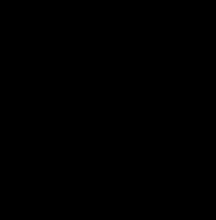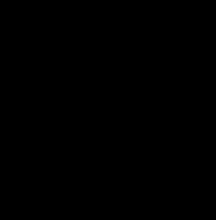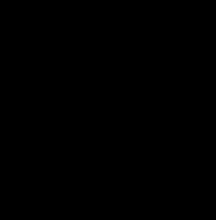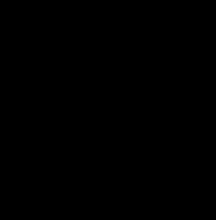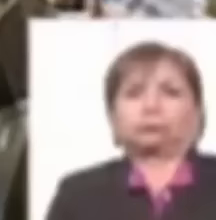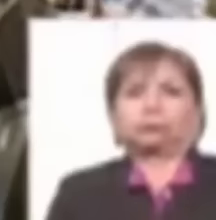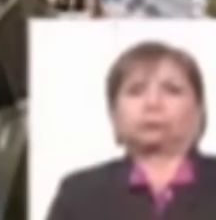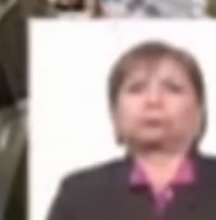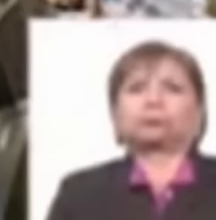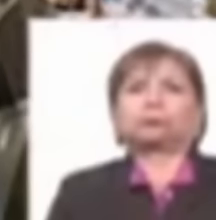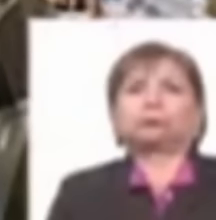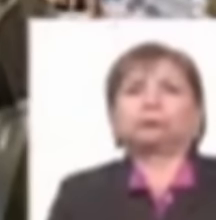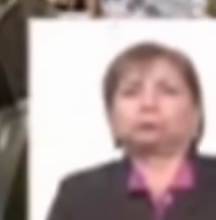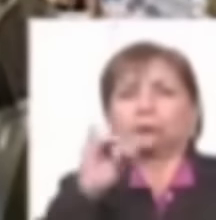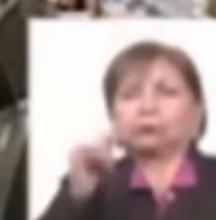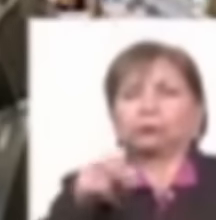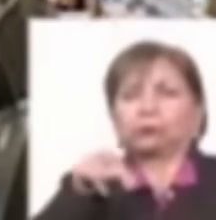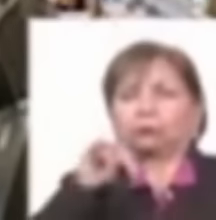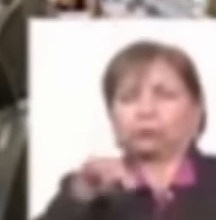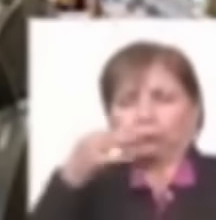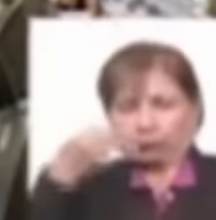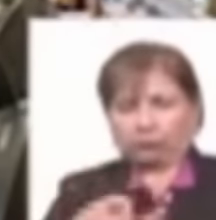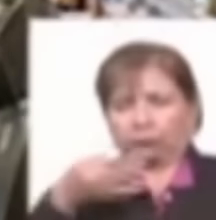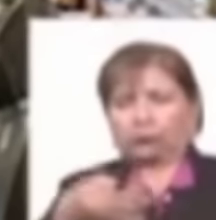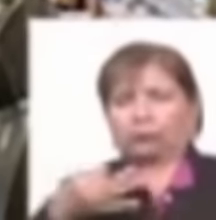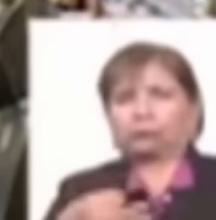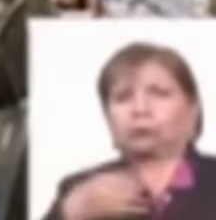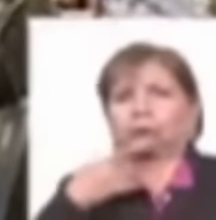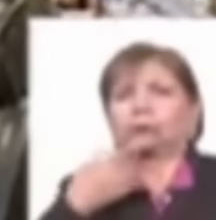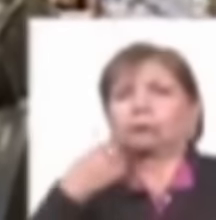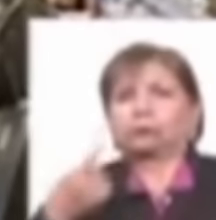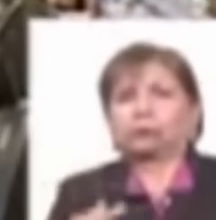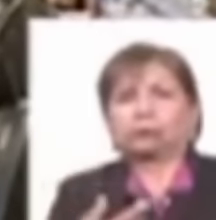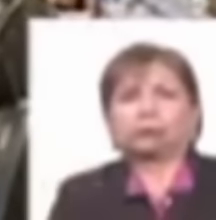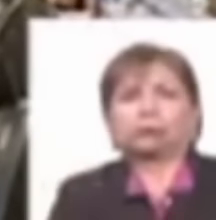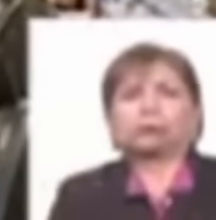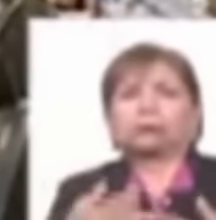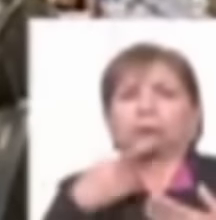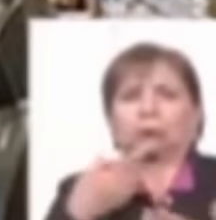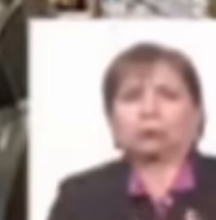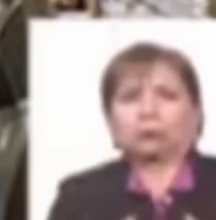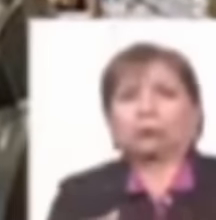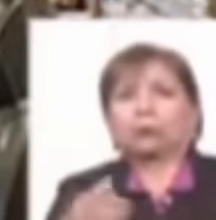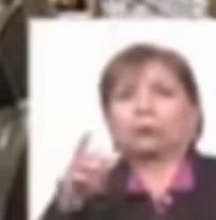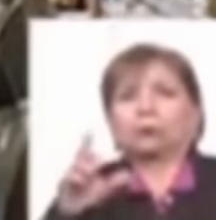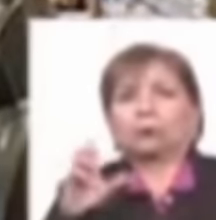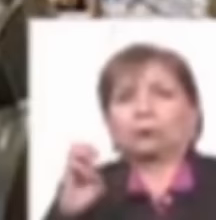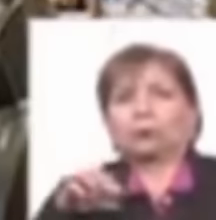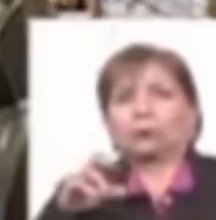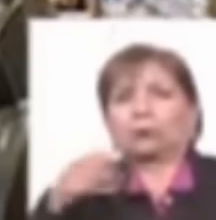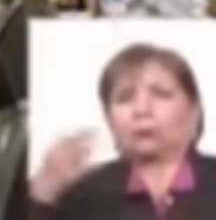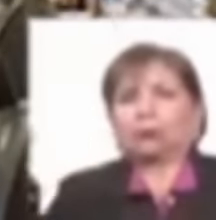institucionalidad. La Junta Nacional, efectivamente, Presidenta, se ha dicho ya acá, lo ha dicho el doctor Lecaros cuando ha